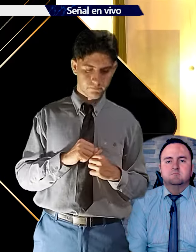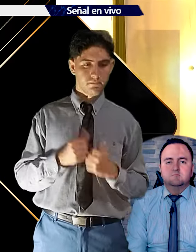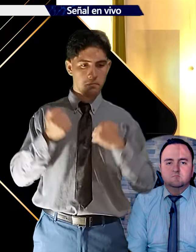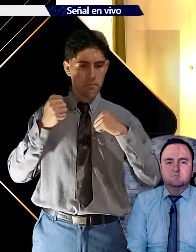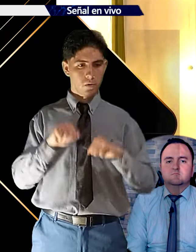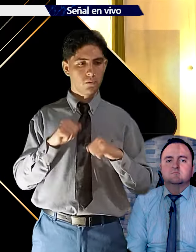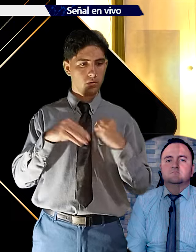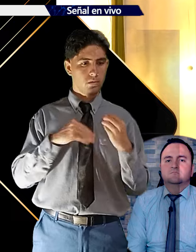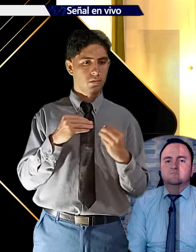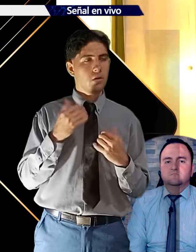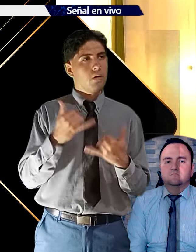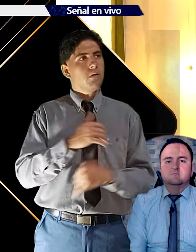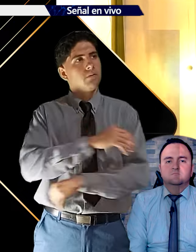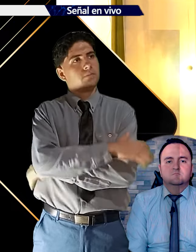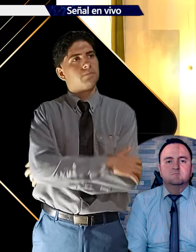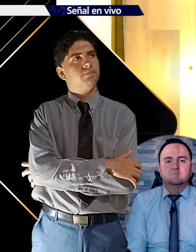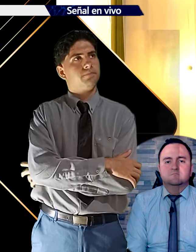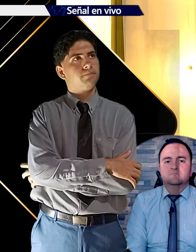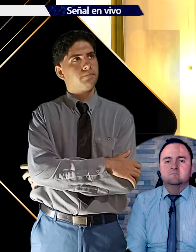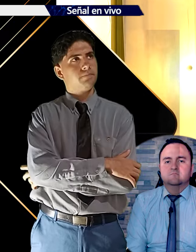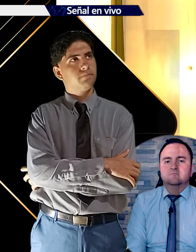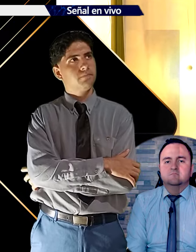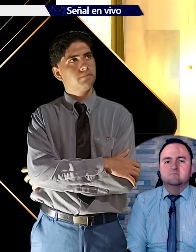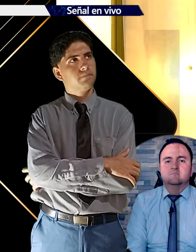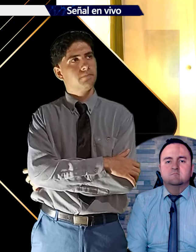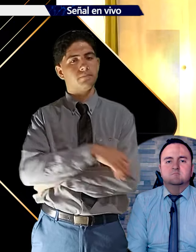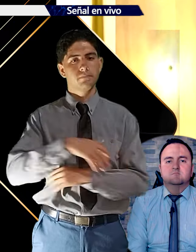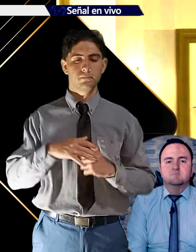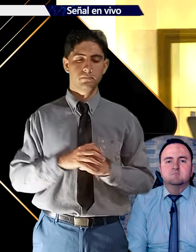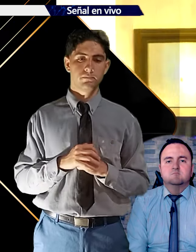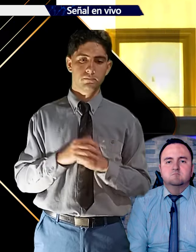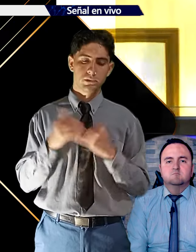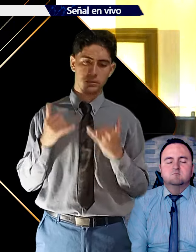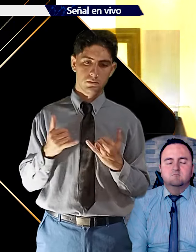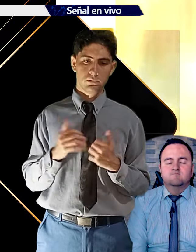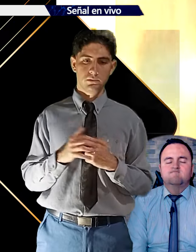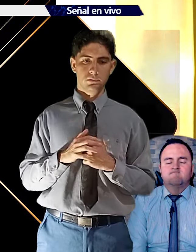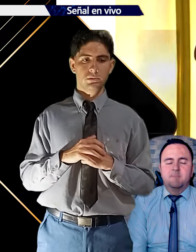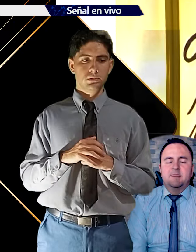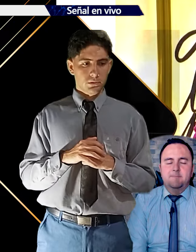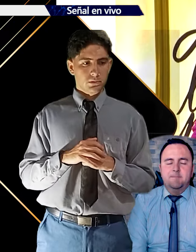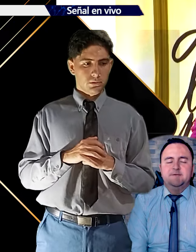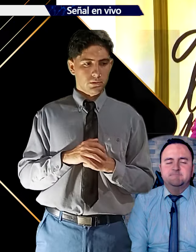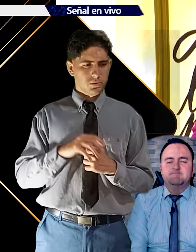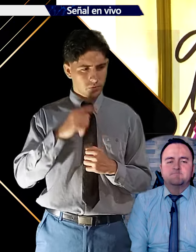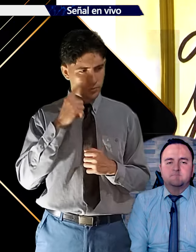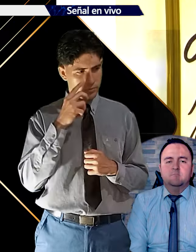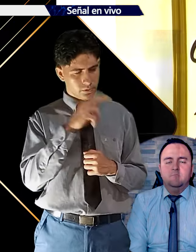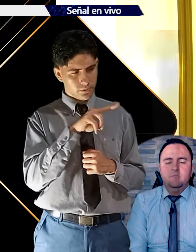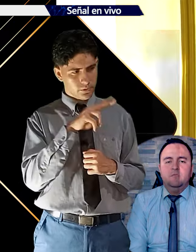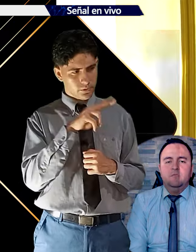hicimos el trabajo. Dios puso lo imposible y yo hice lo posible. Y hermano, y yo dije: yo no voy a permitir que mi